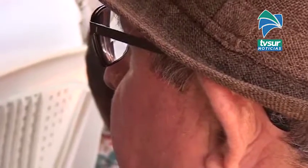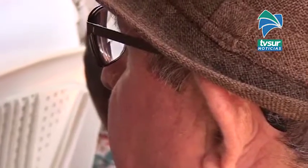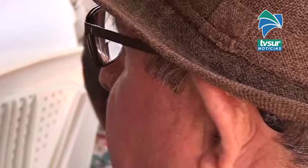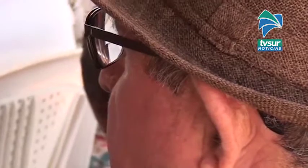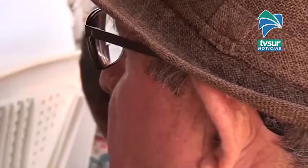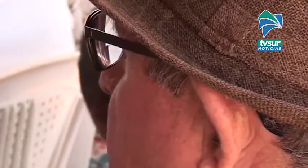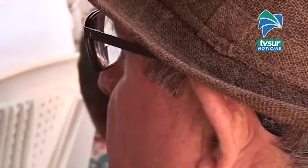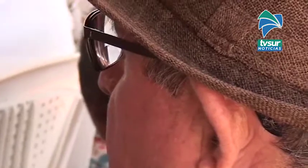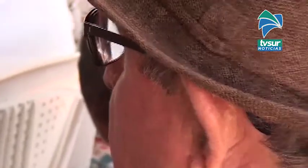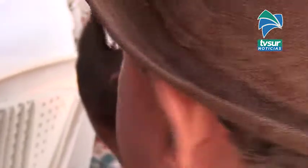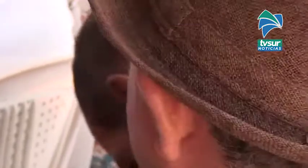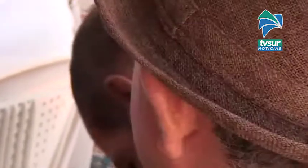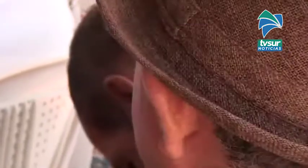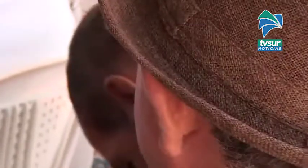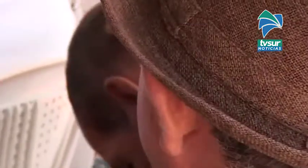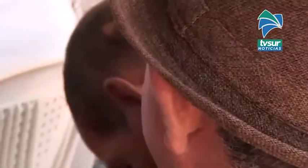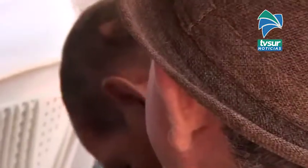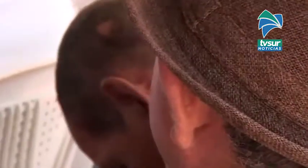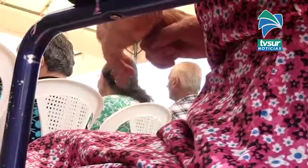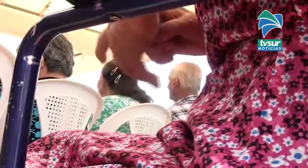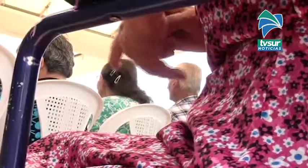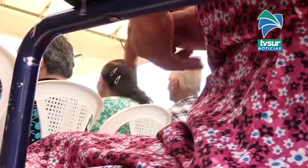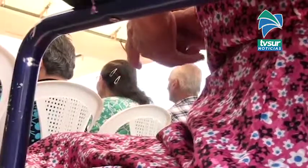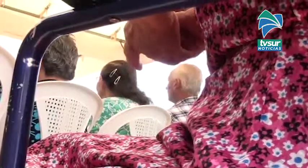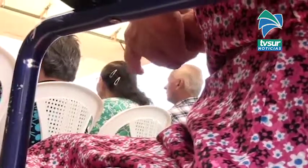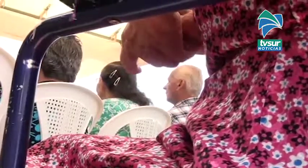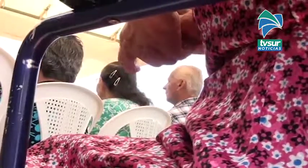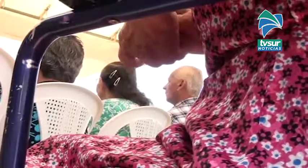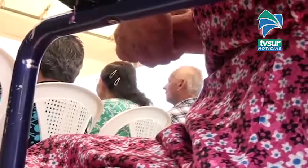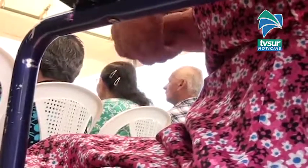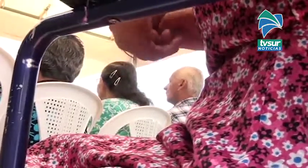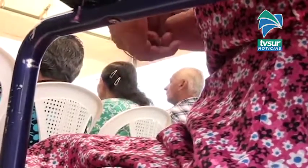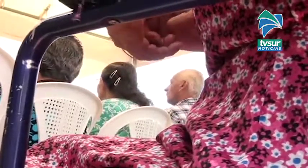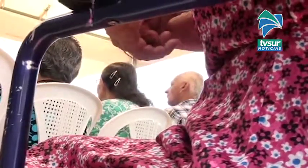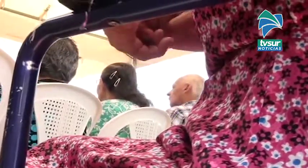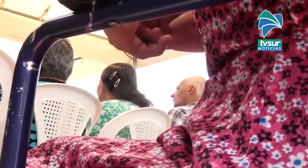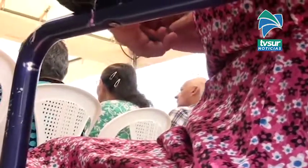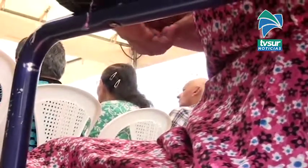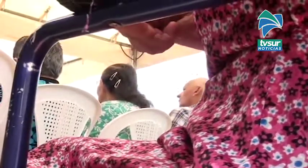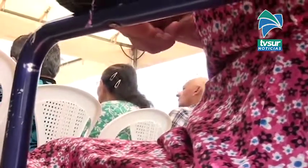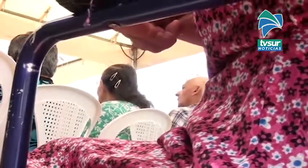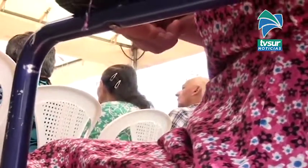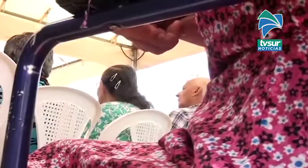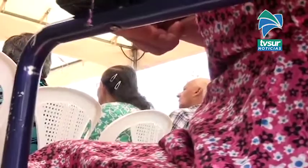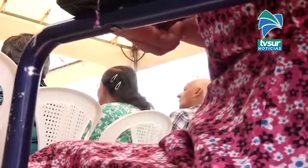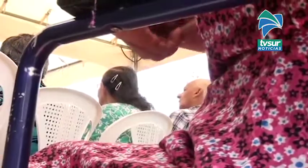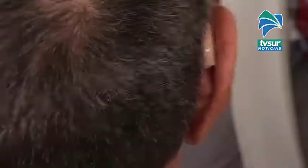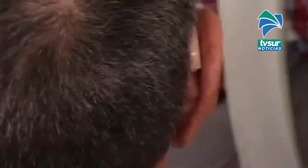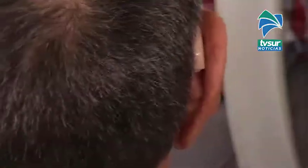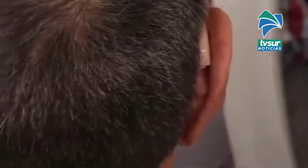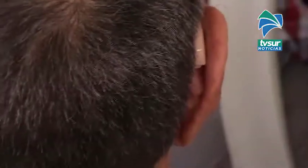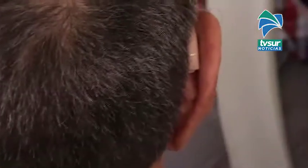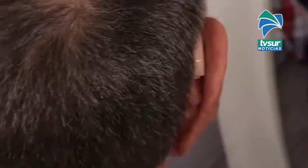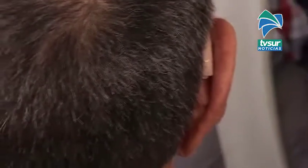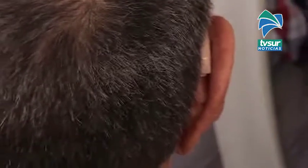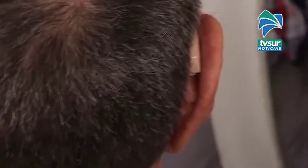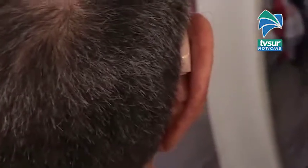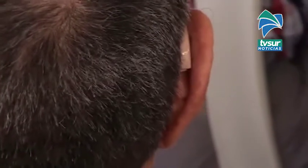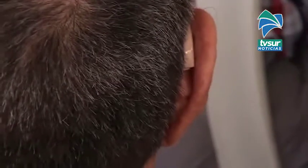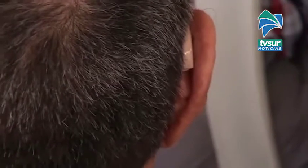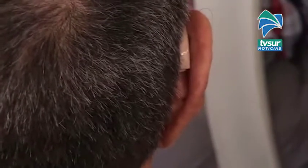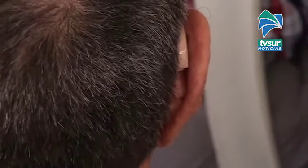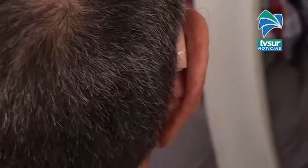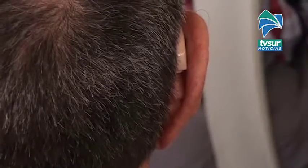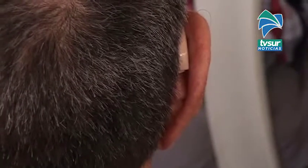momento, los fondos se encuentran en la Contraloría General de la República a la espera de su aprobación para